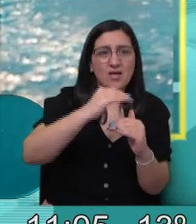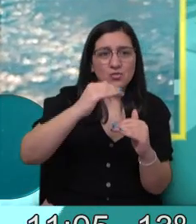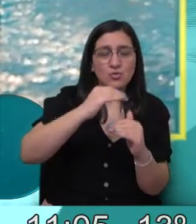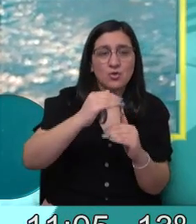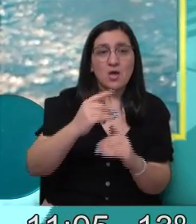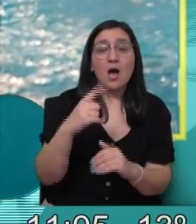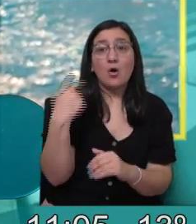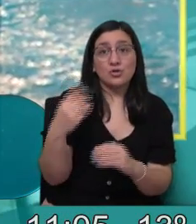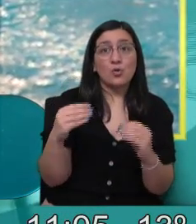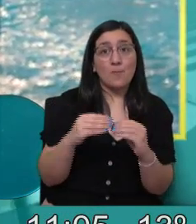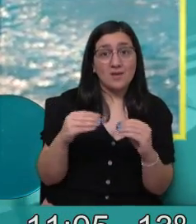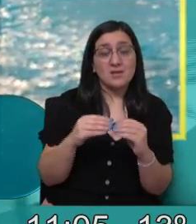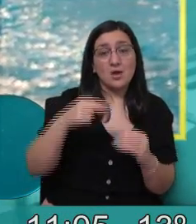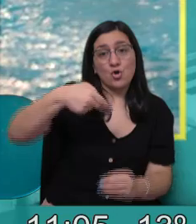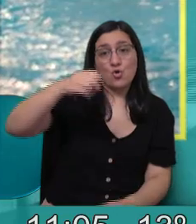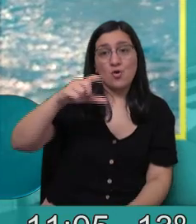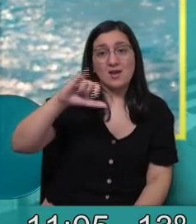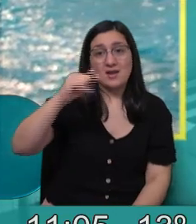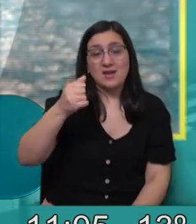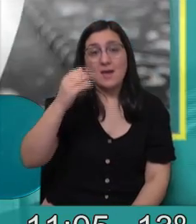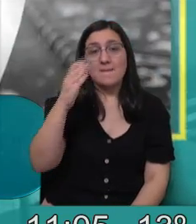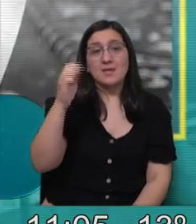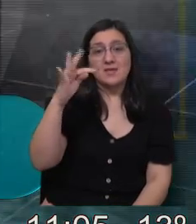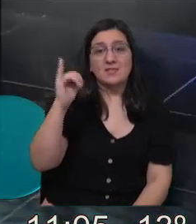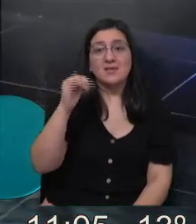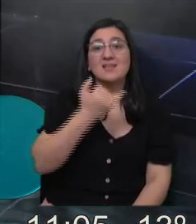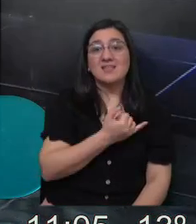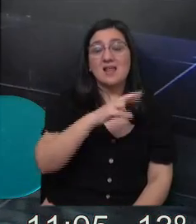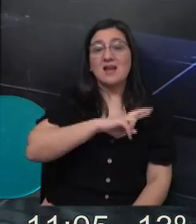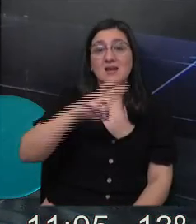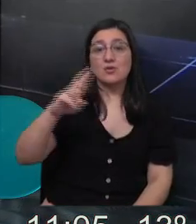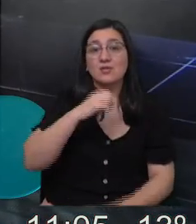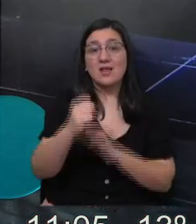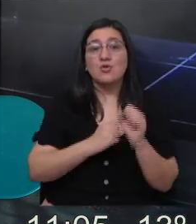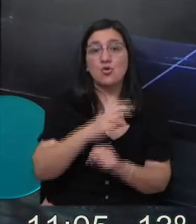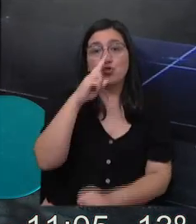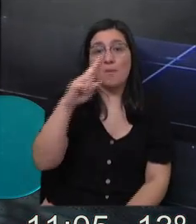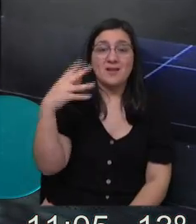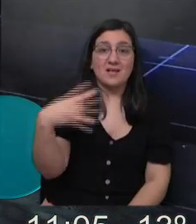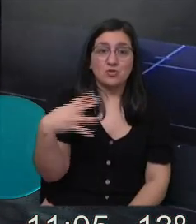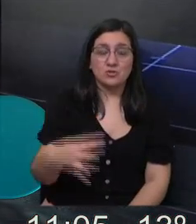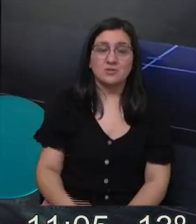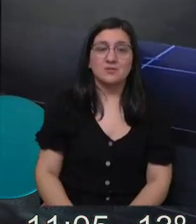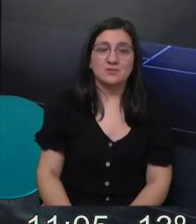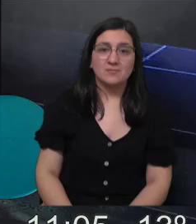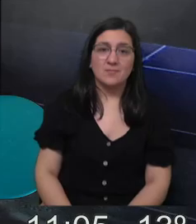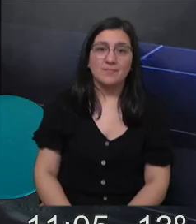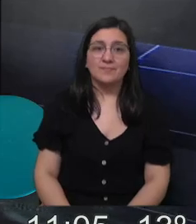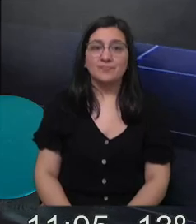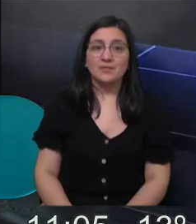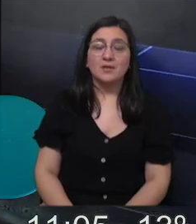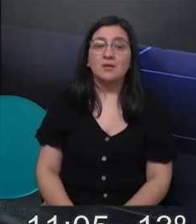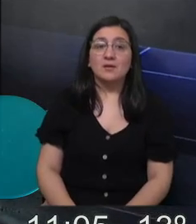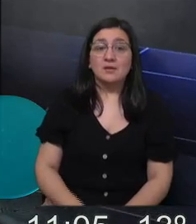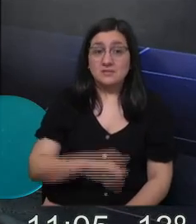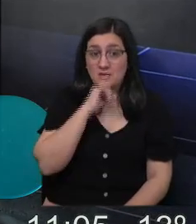una compatriota, Noelia Petty, que tenía el récord desde el año 2014. Mirá si vos, me vengo más para acá y más para acá,